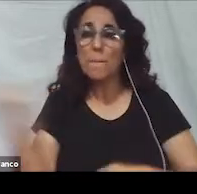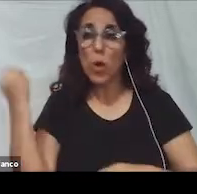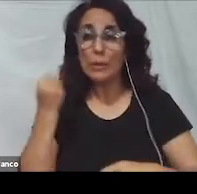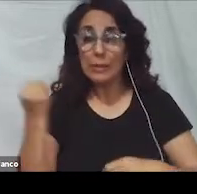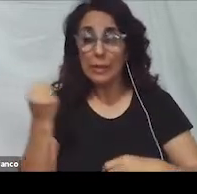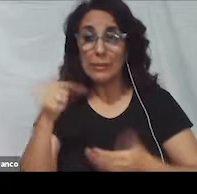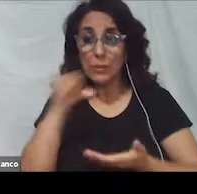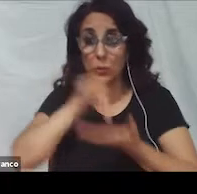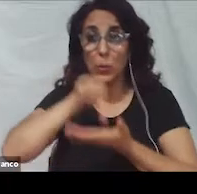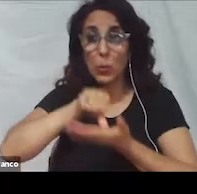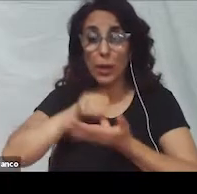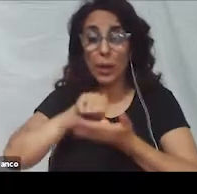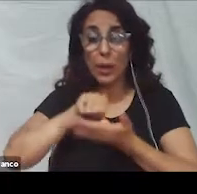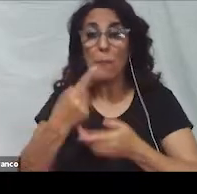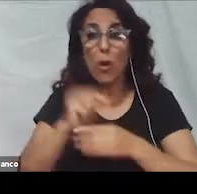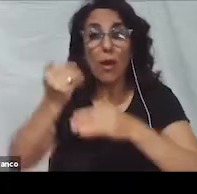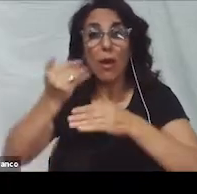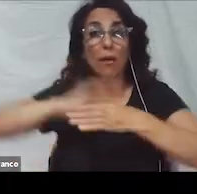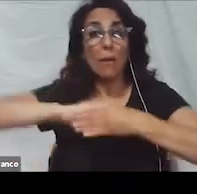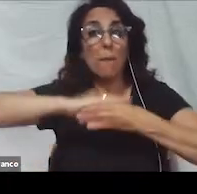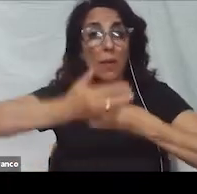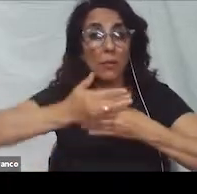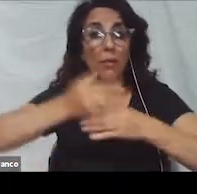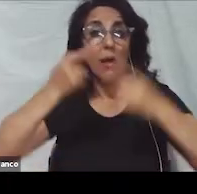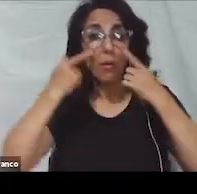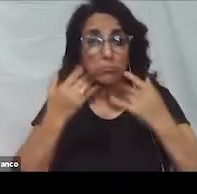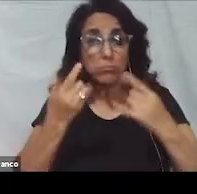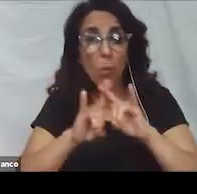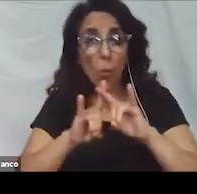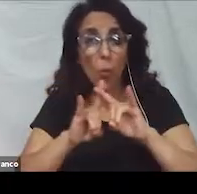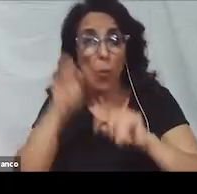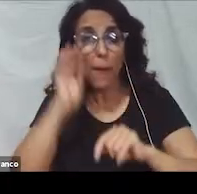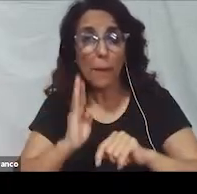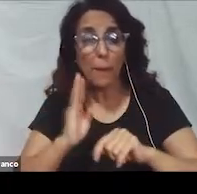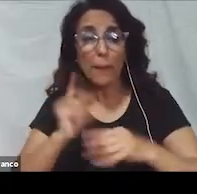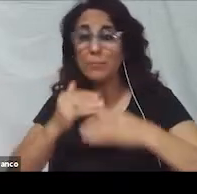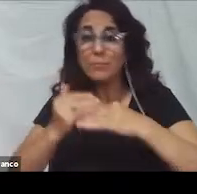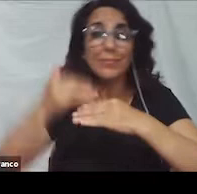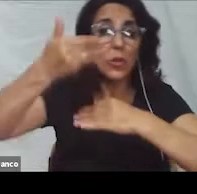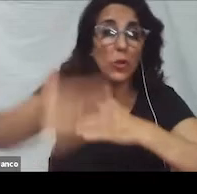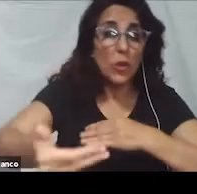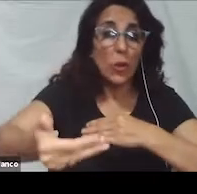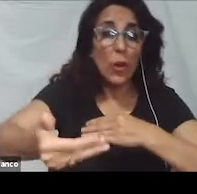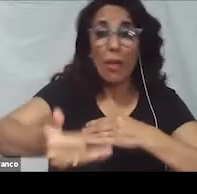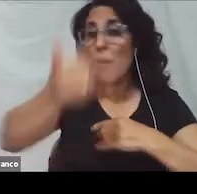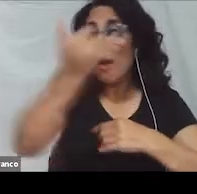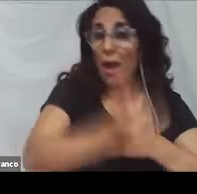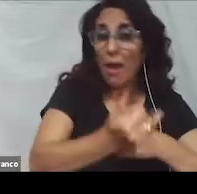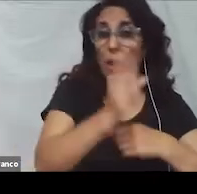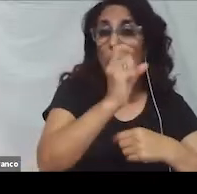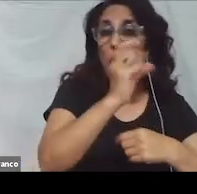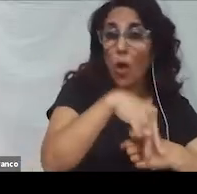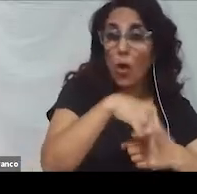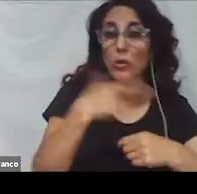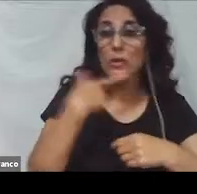nuestros sitios? Y bueno, porque detrás hay un usuario, ¿sí?, que no precisamente tiene que tener una discapacidad.